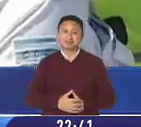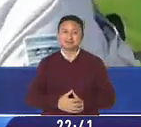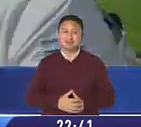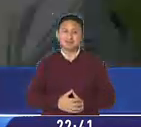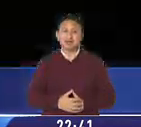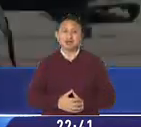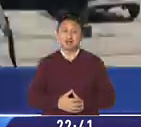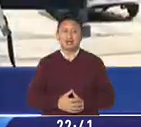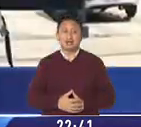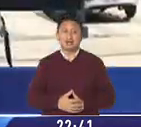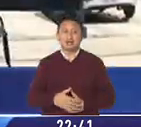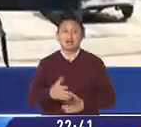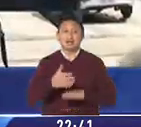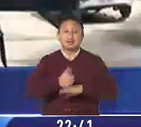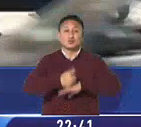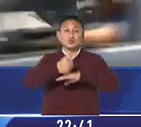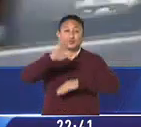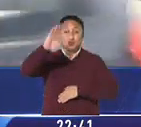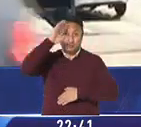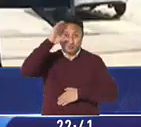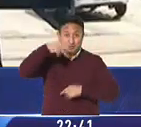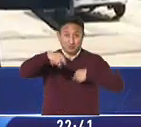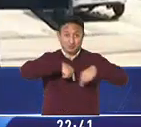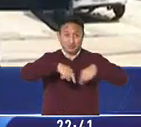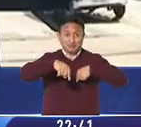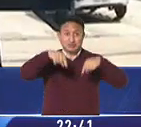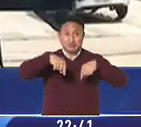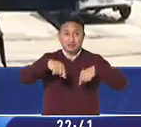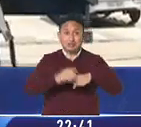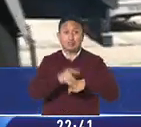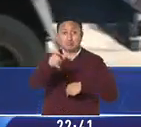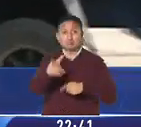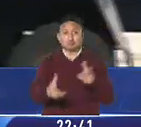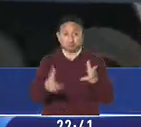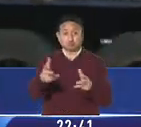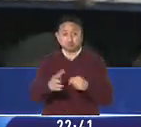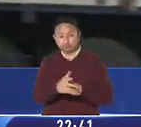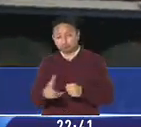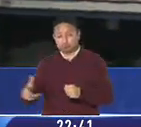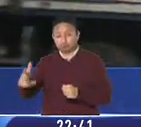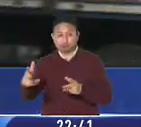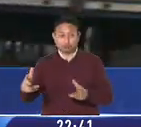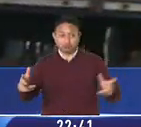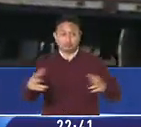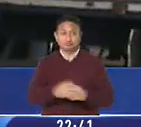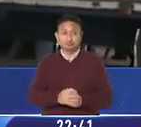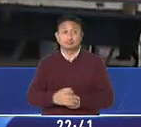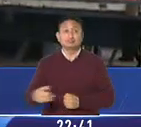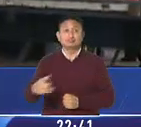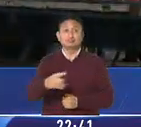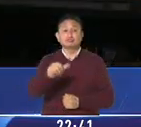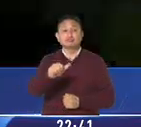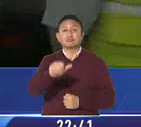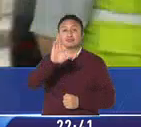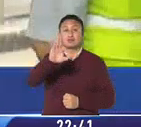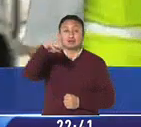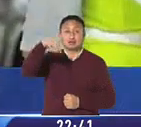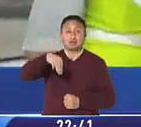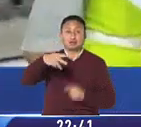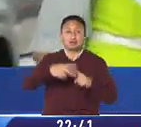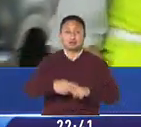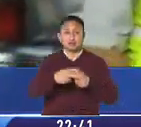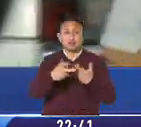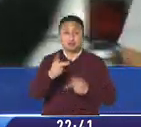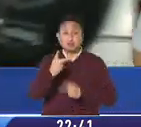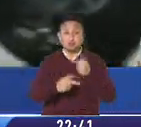Tránsito Municipal para descongestionar la circulación de automotores. Inmediatamente los agentes de la ATM iniciaron